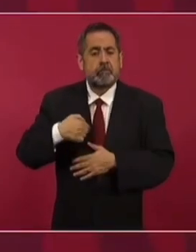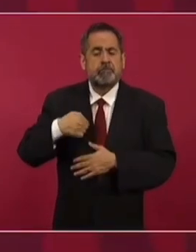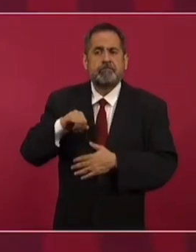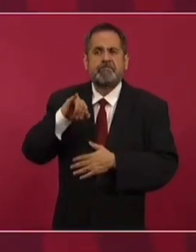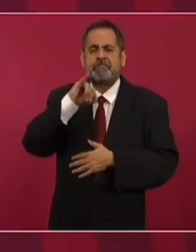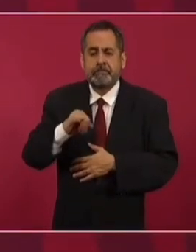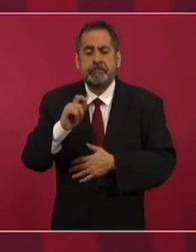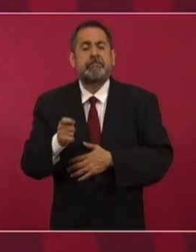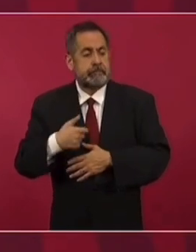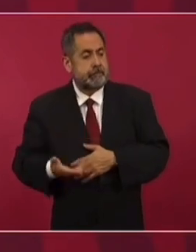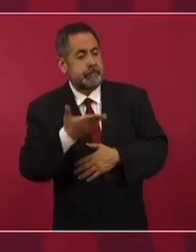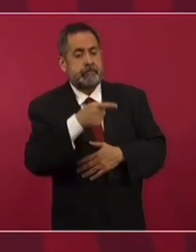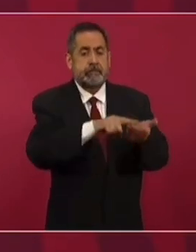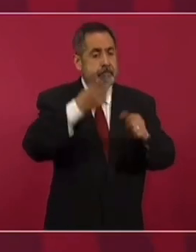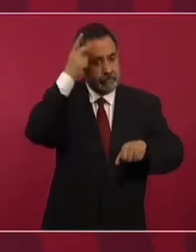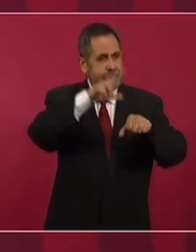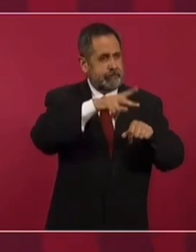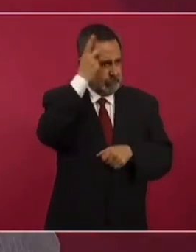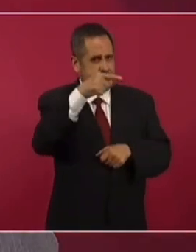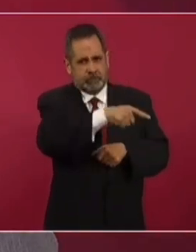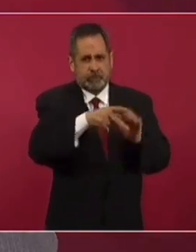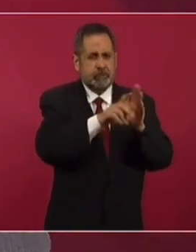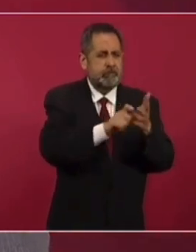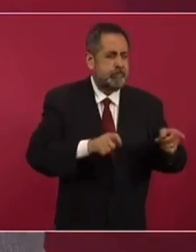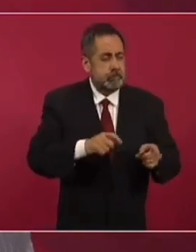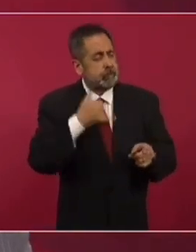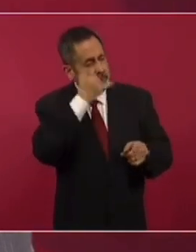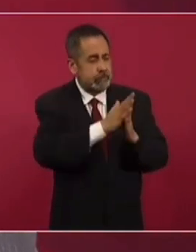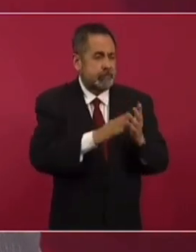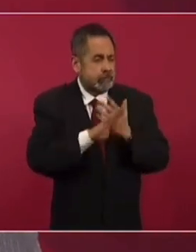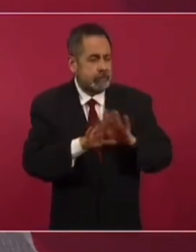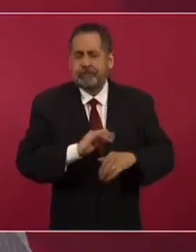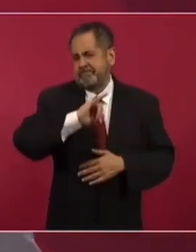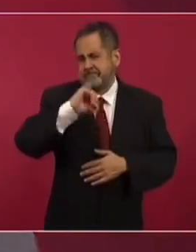nunca al director de un periódico, porque además